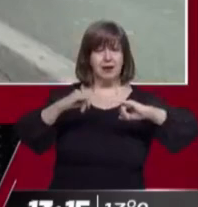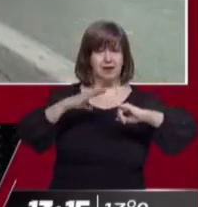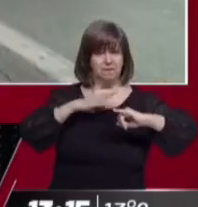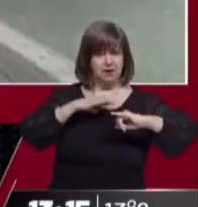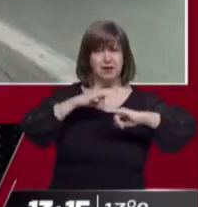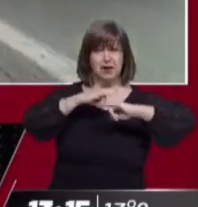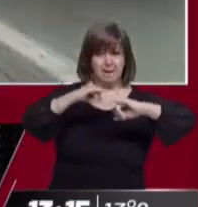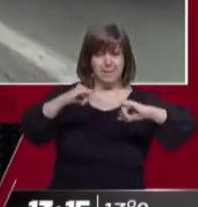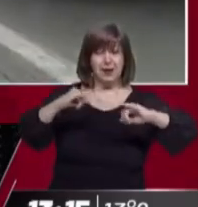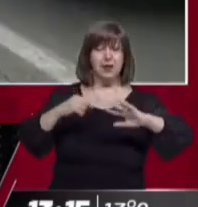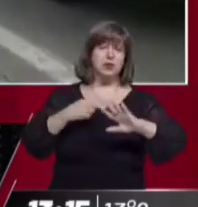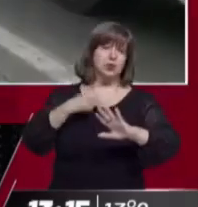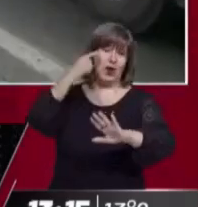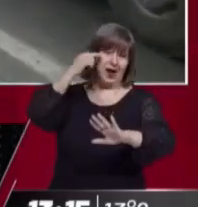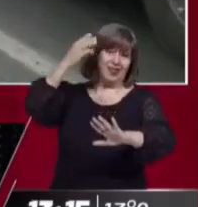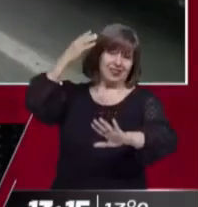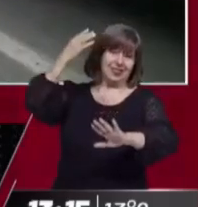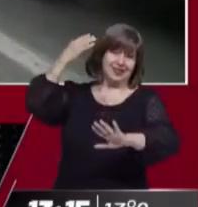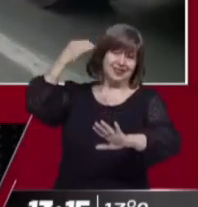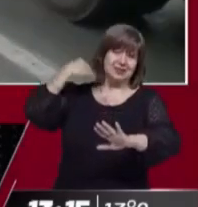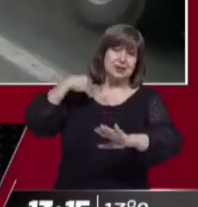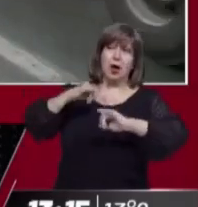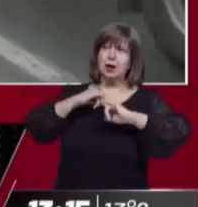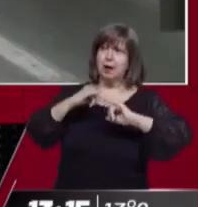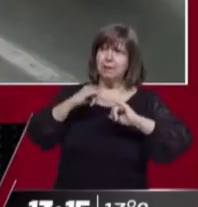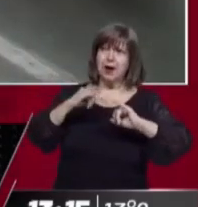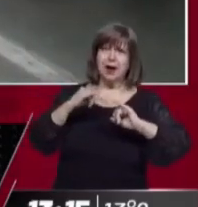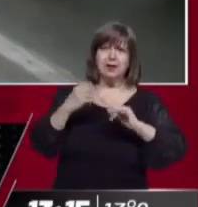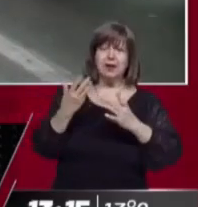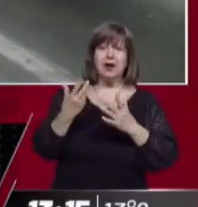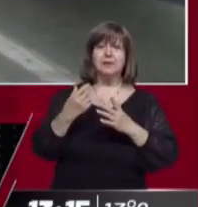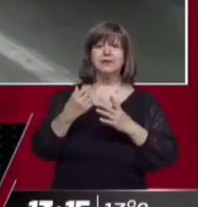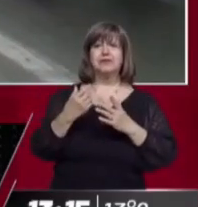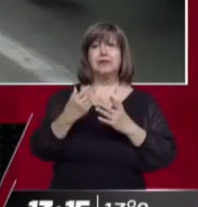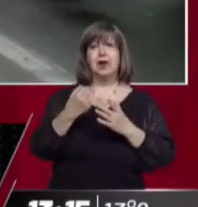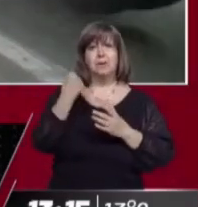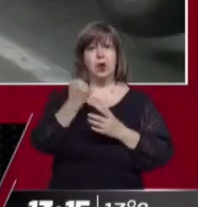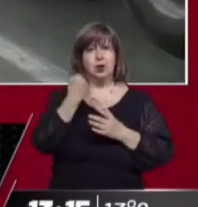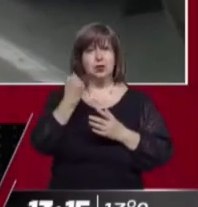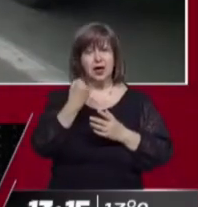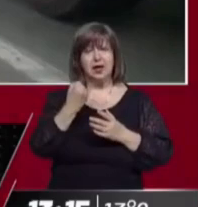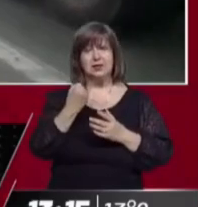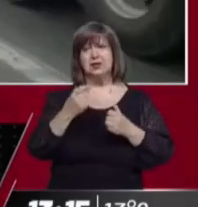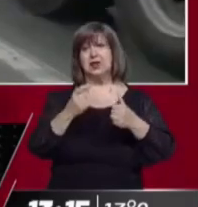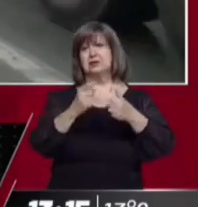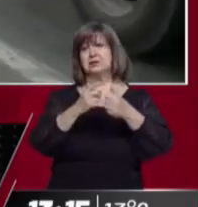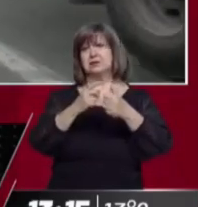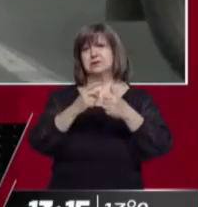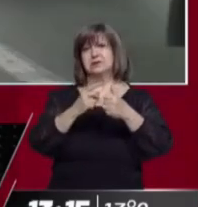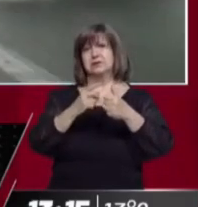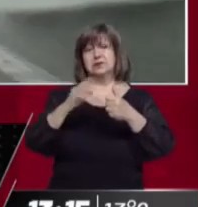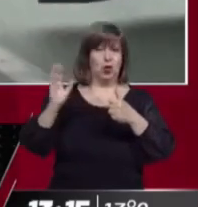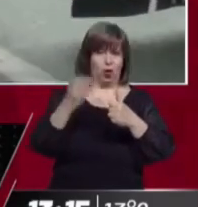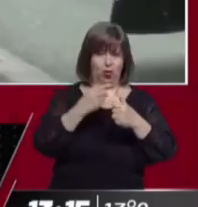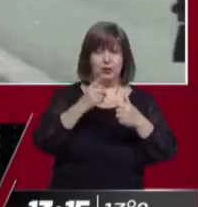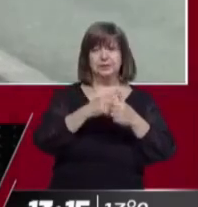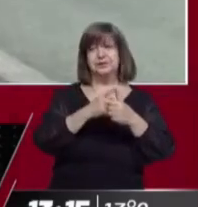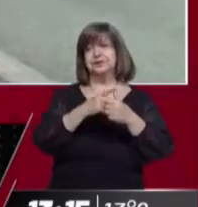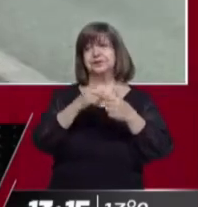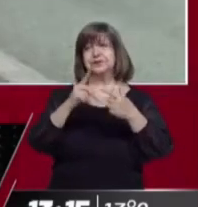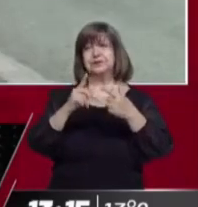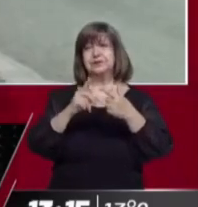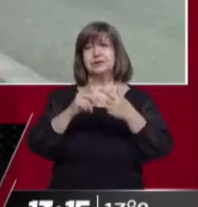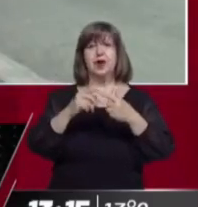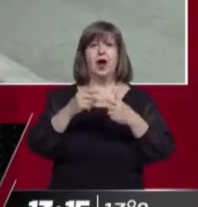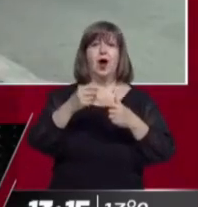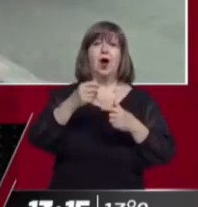conocimiento de campañas cuando se quieren hacer la parte de información se abarcan todos los aspectos eh No solos aquellos de